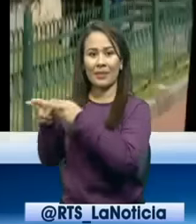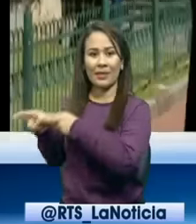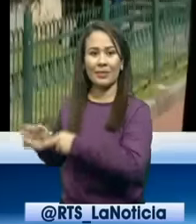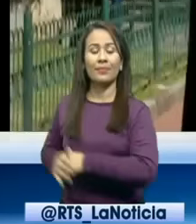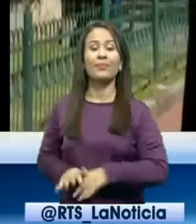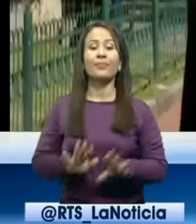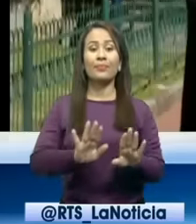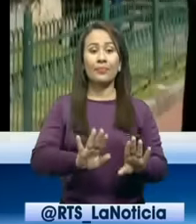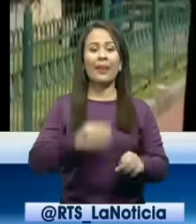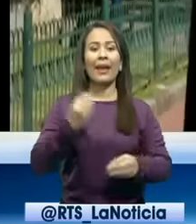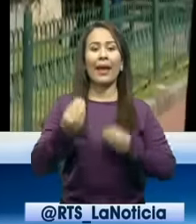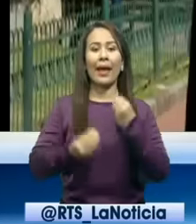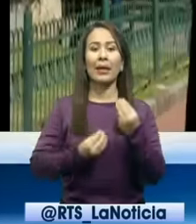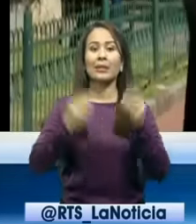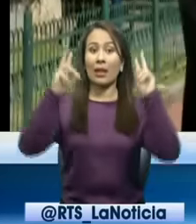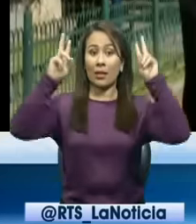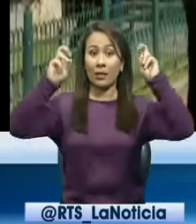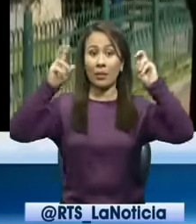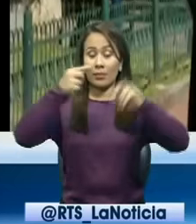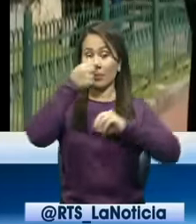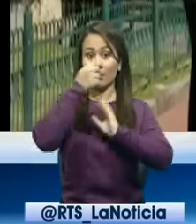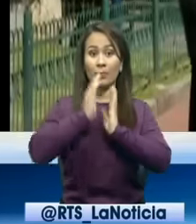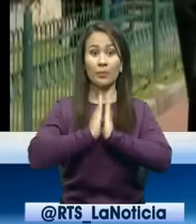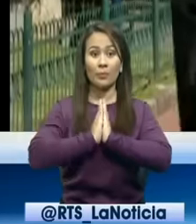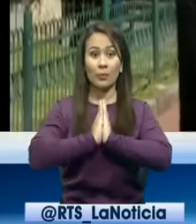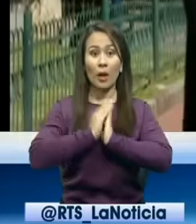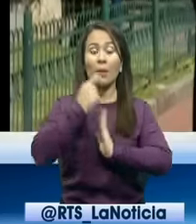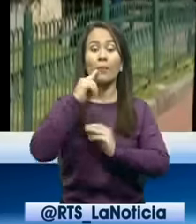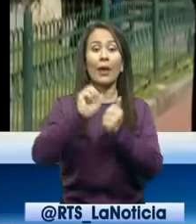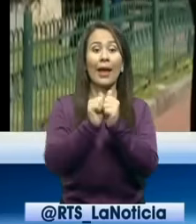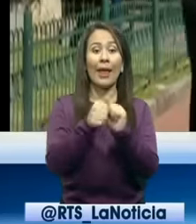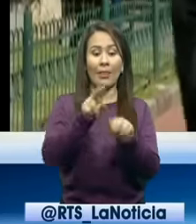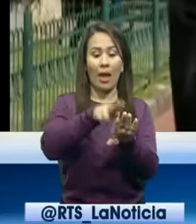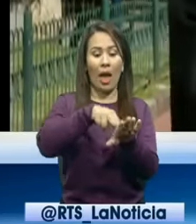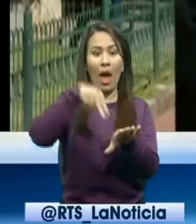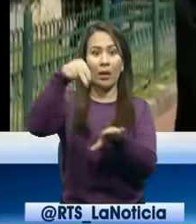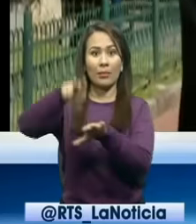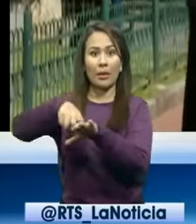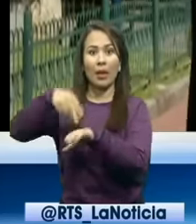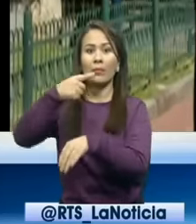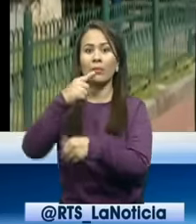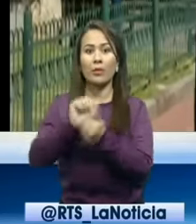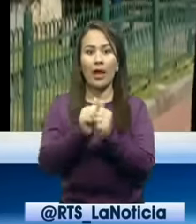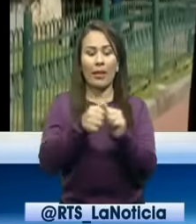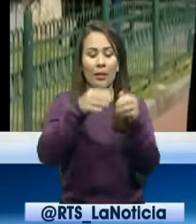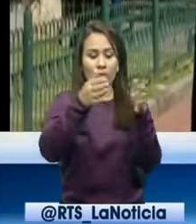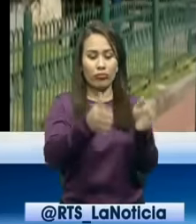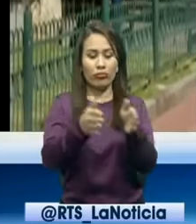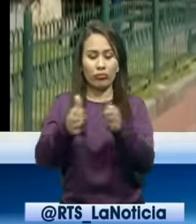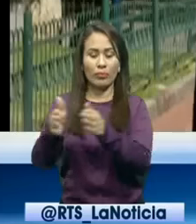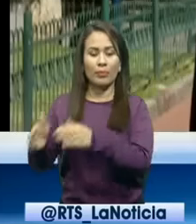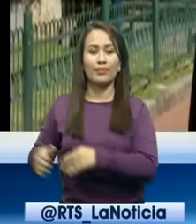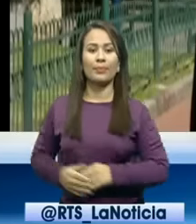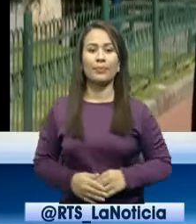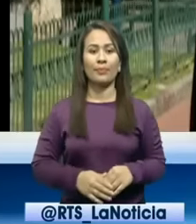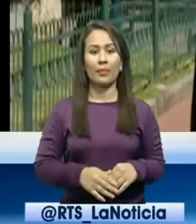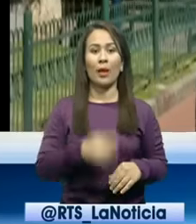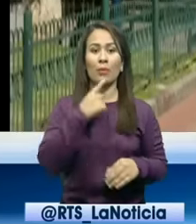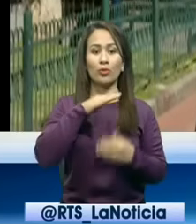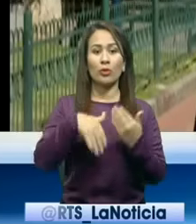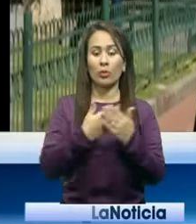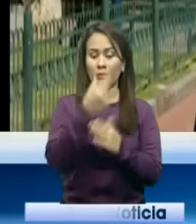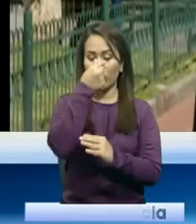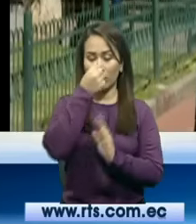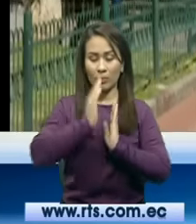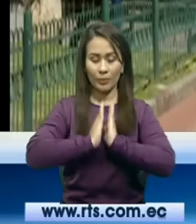Lo que se hace es el tema de rezar por cada almita en cada tumba. Entonces, por lo que está rezando,